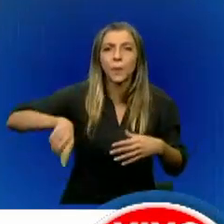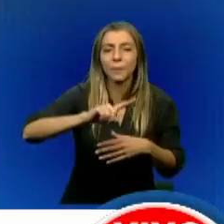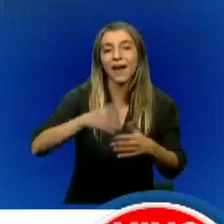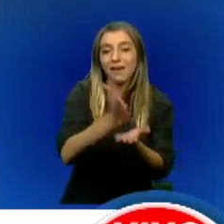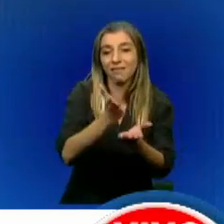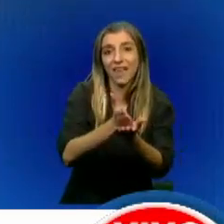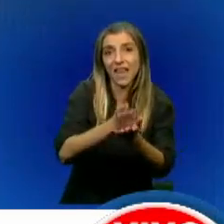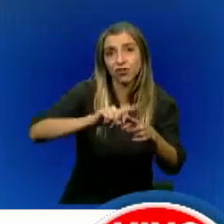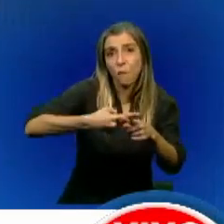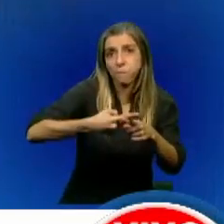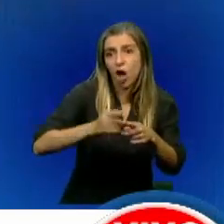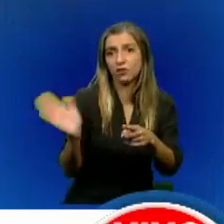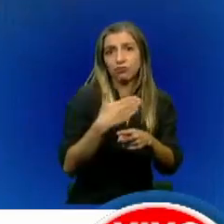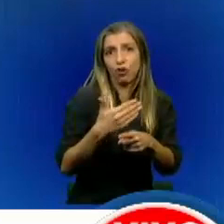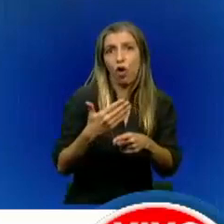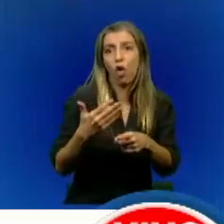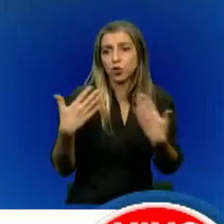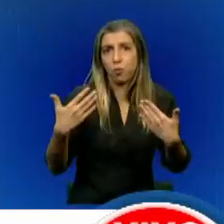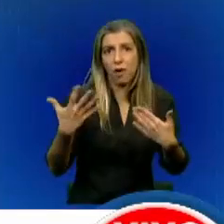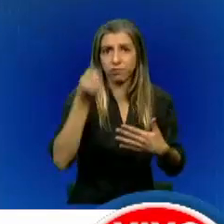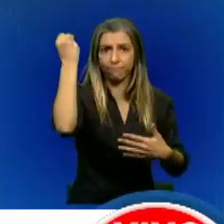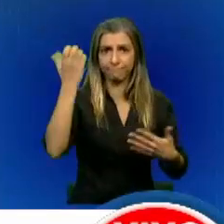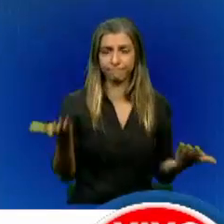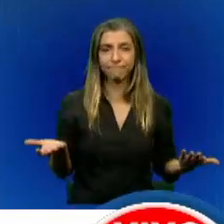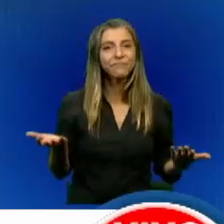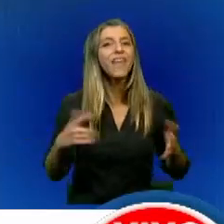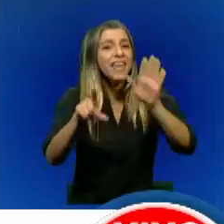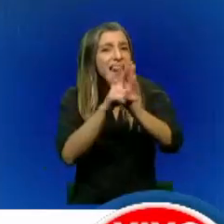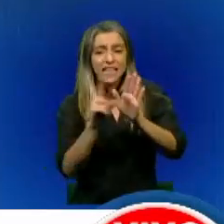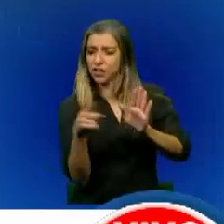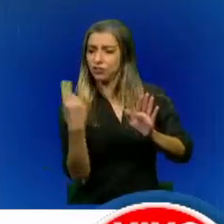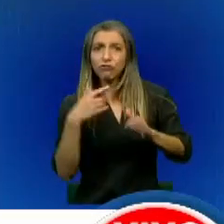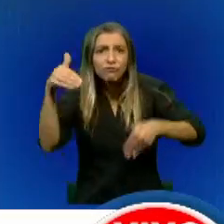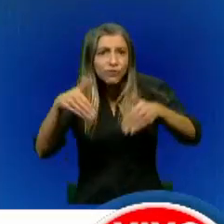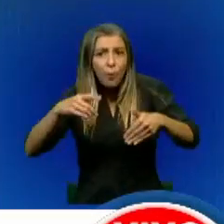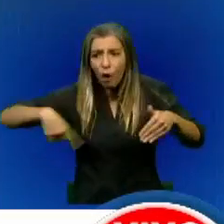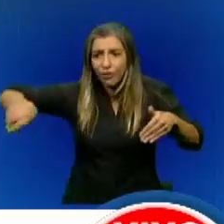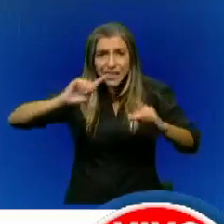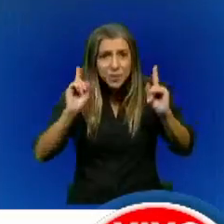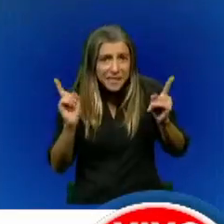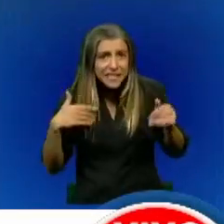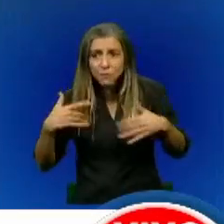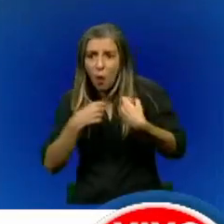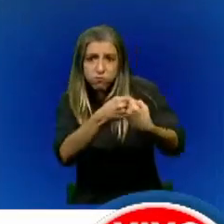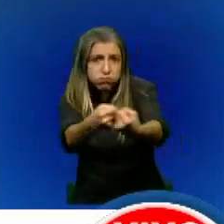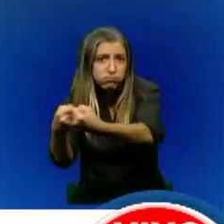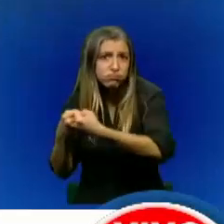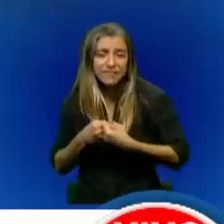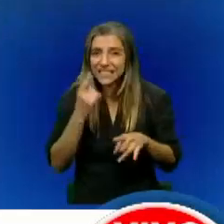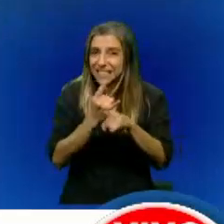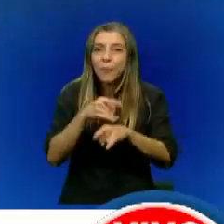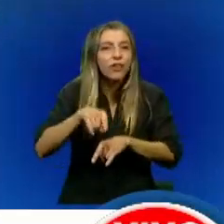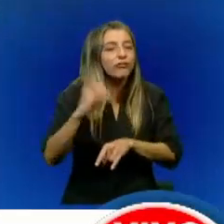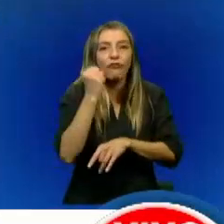derechos políticos. Y son todas leyes que se votaron con altos niveles de consenso, y eso también es muy